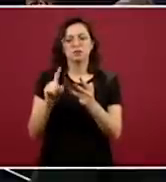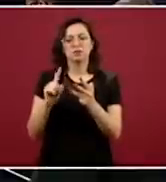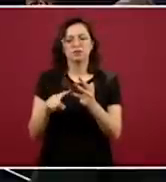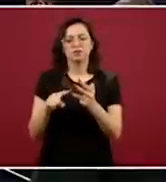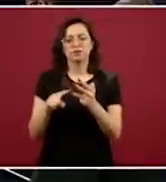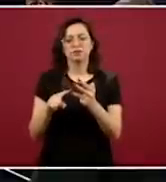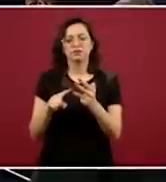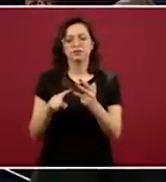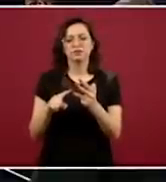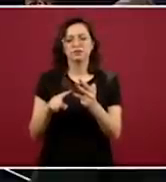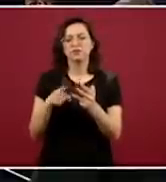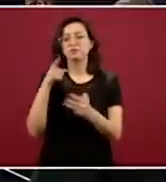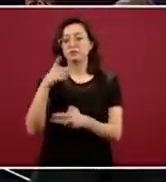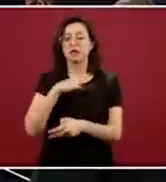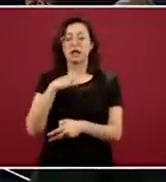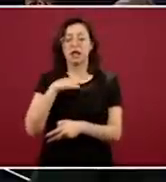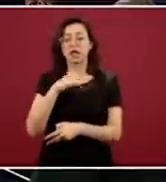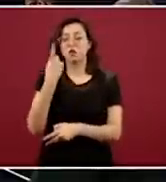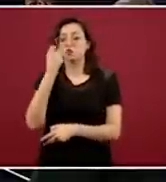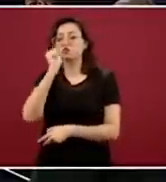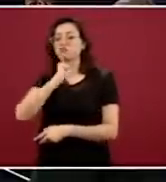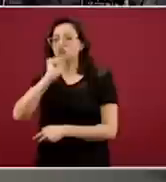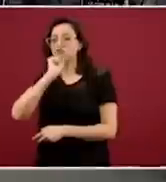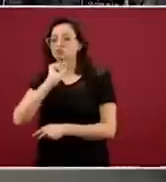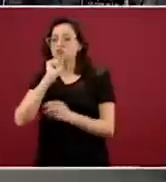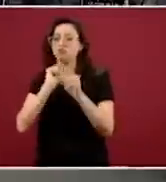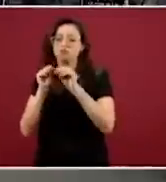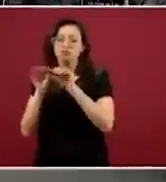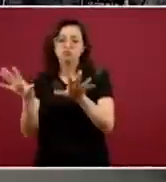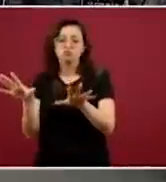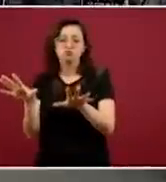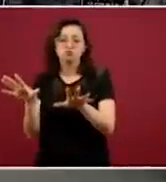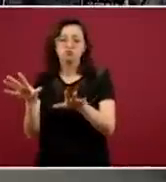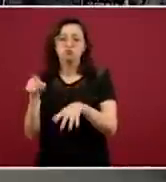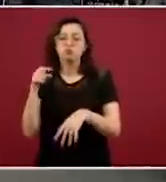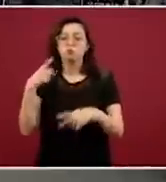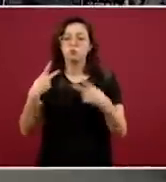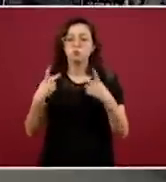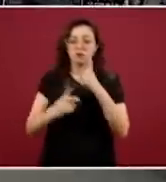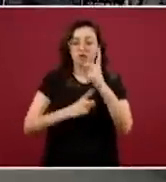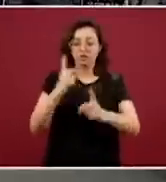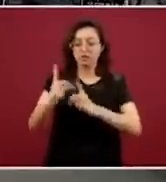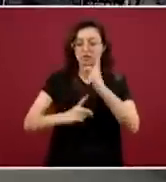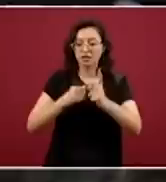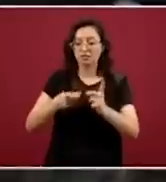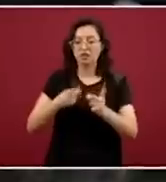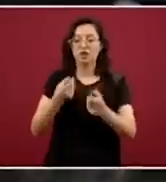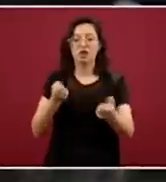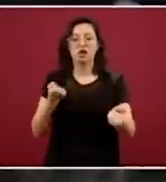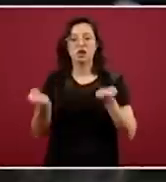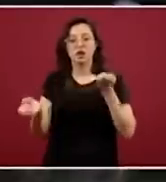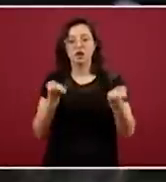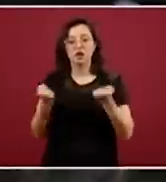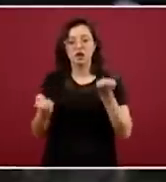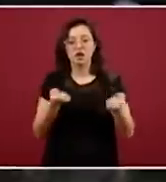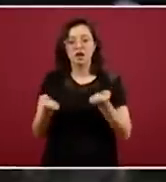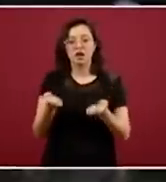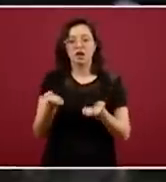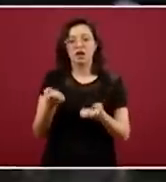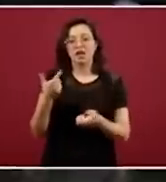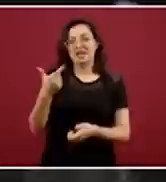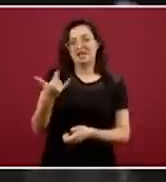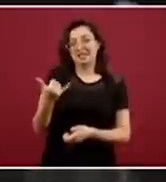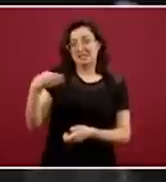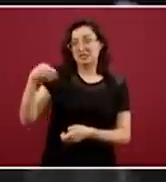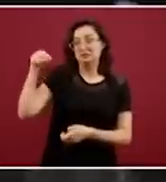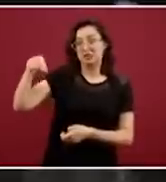preguntarle, uno de los rumores que también se difunde en redes sociales es que los deportivos, que los gimnasios son puntos de riesgo